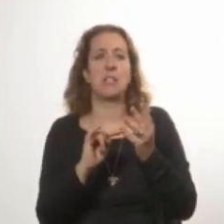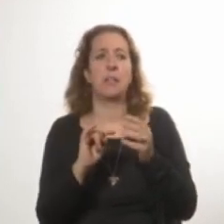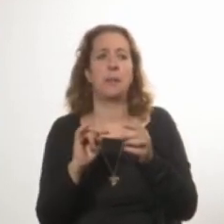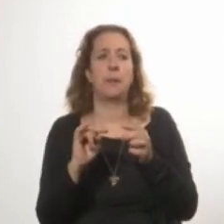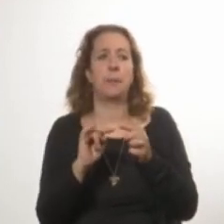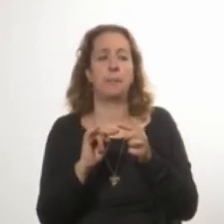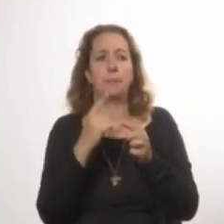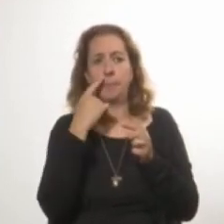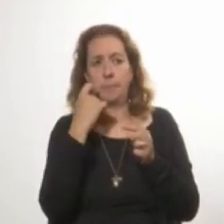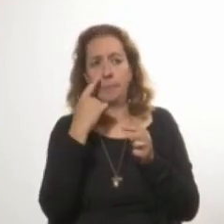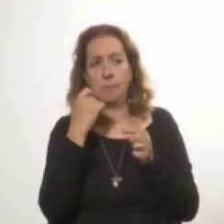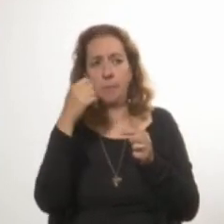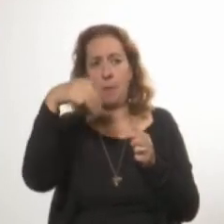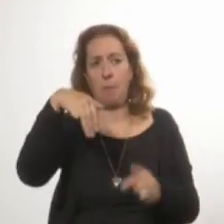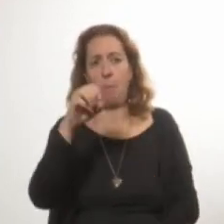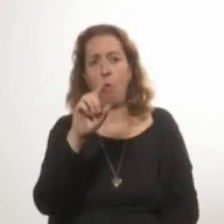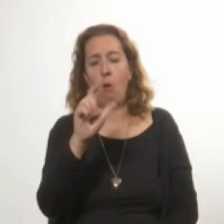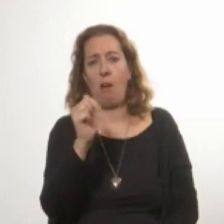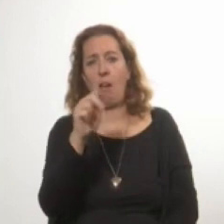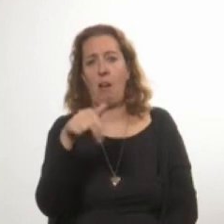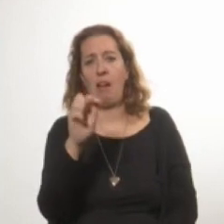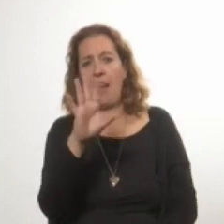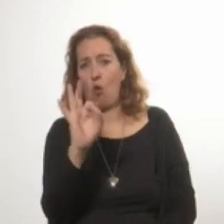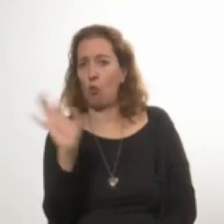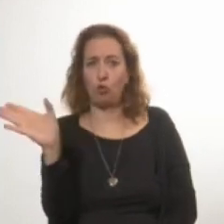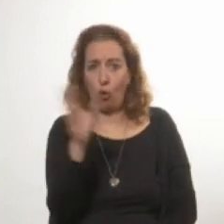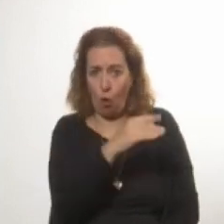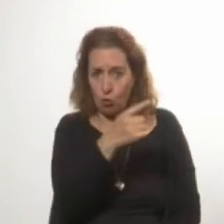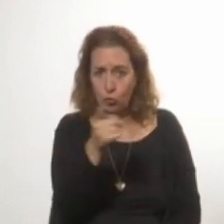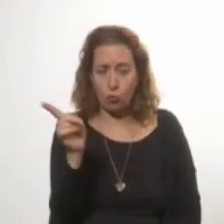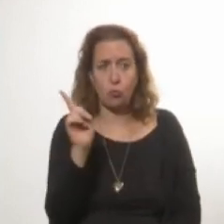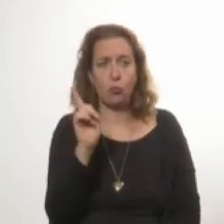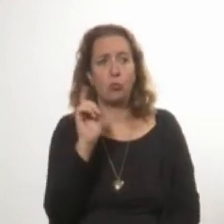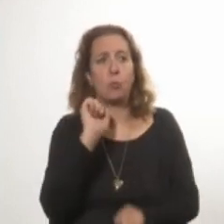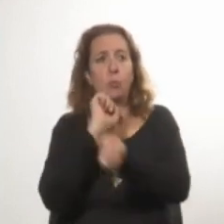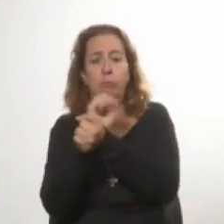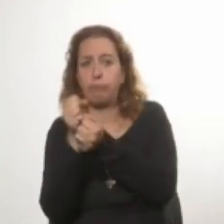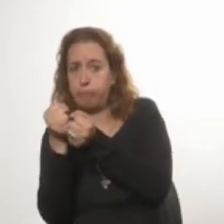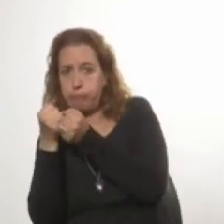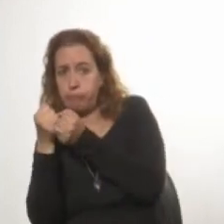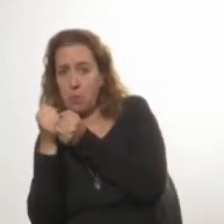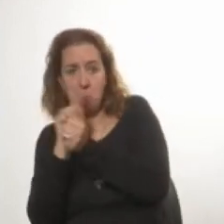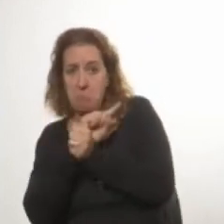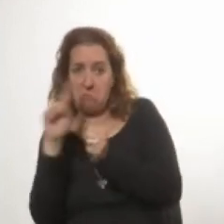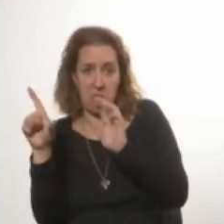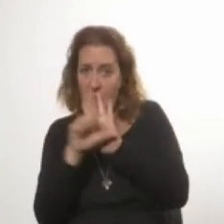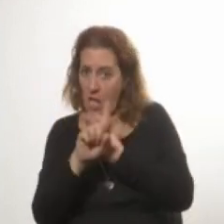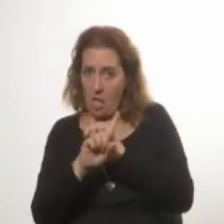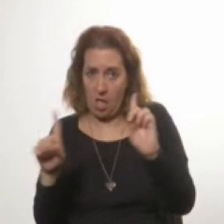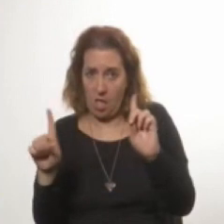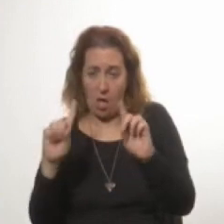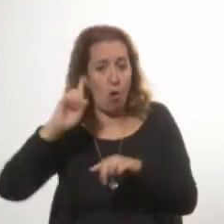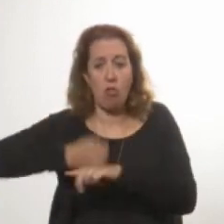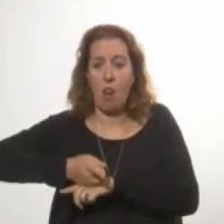y el señor Sergio Molaguero, todos ellos recluidos sin haber sido condenados por